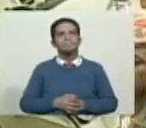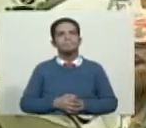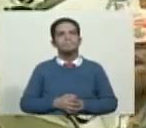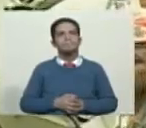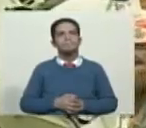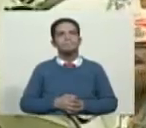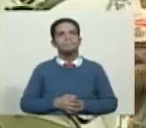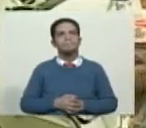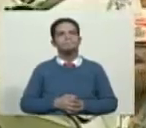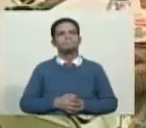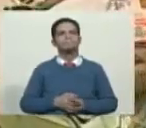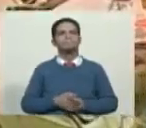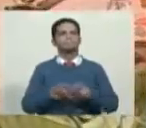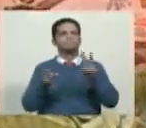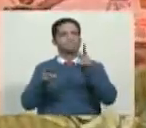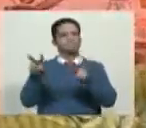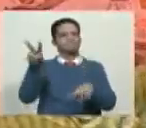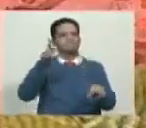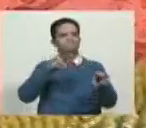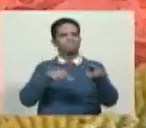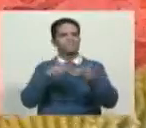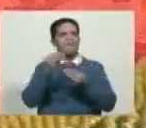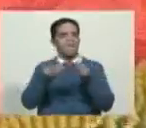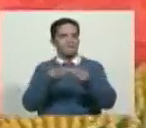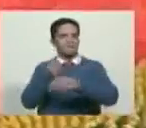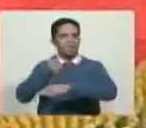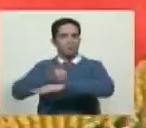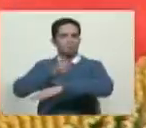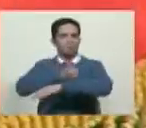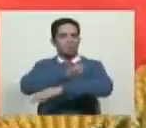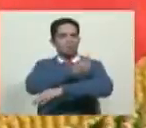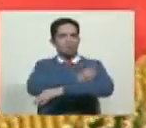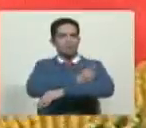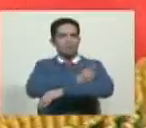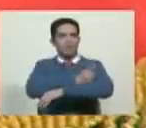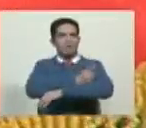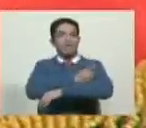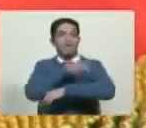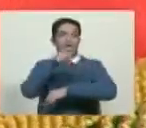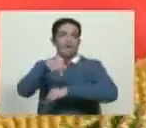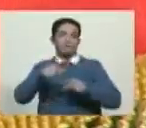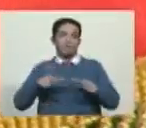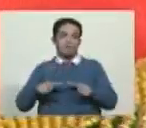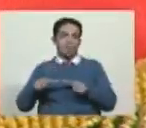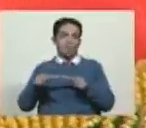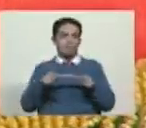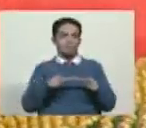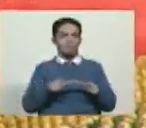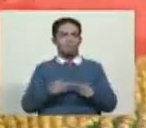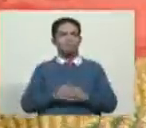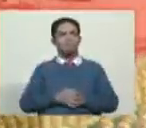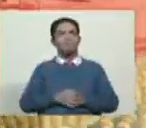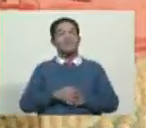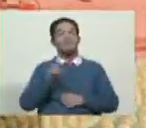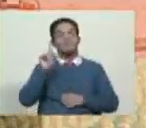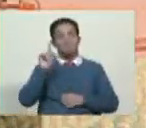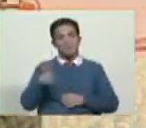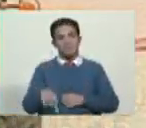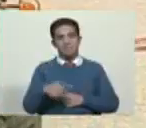recorrido y del que realizan las autoridades desde este importante espacio, donde además se puede mostrar